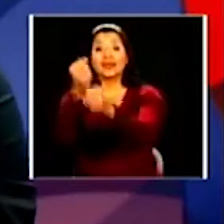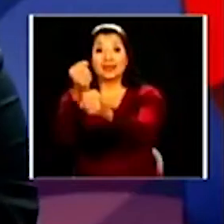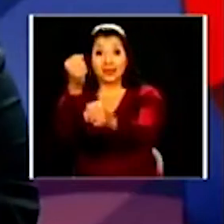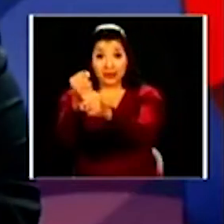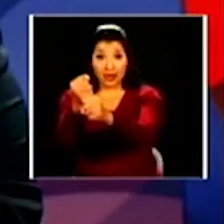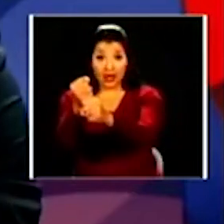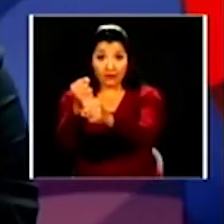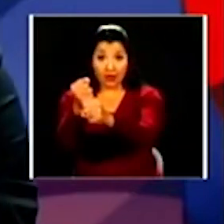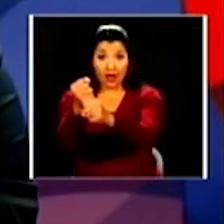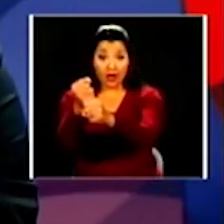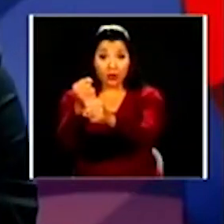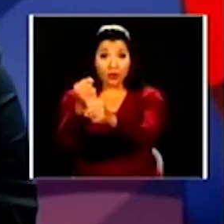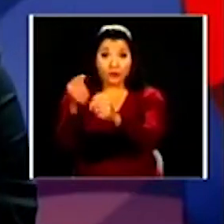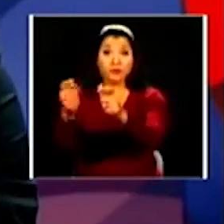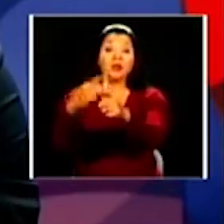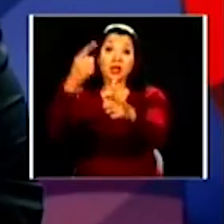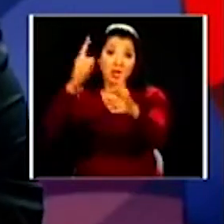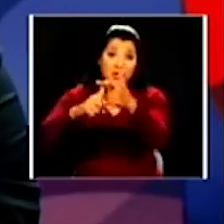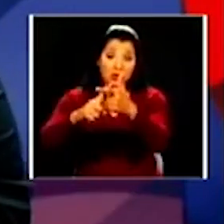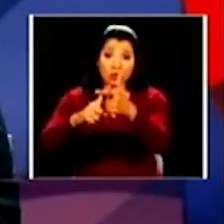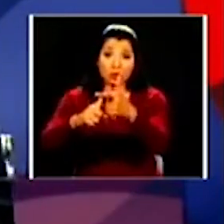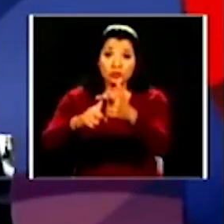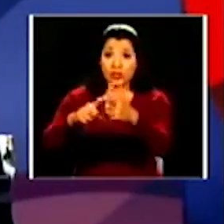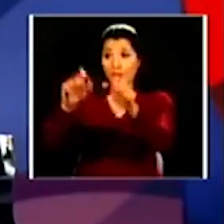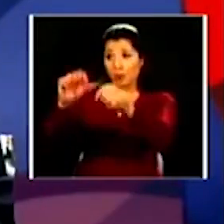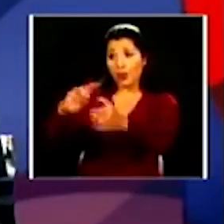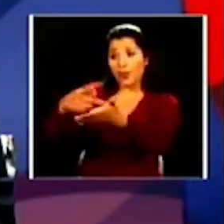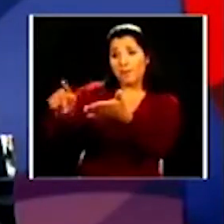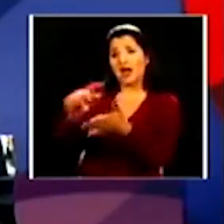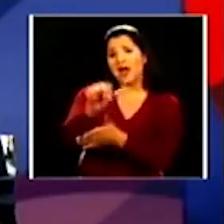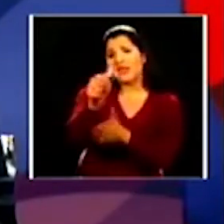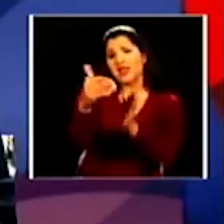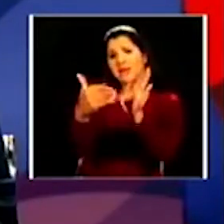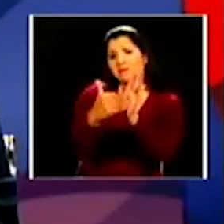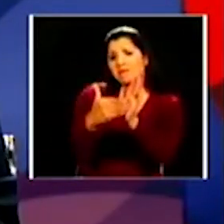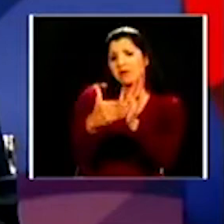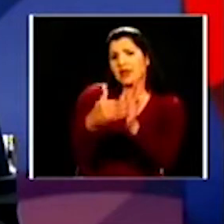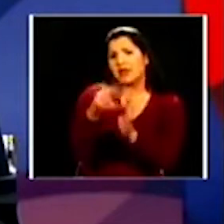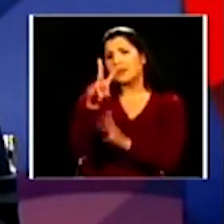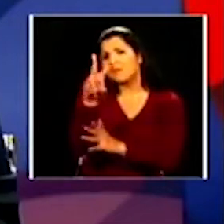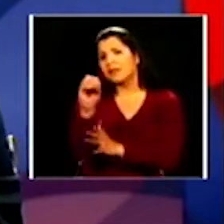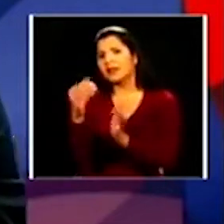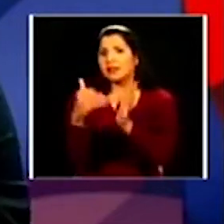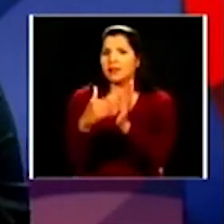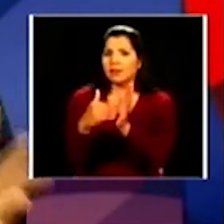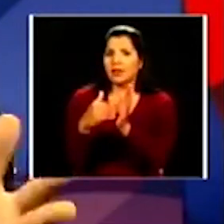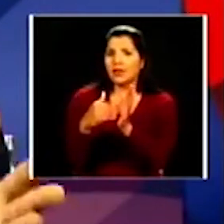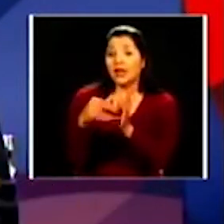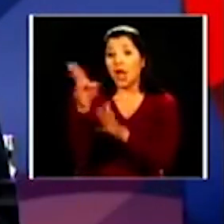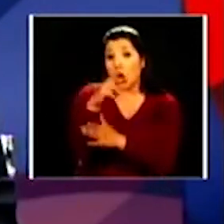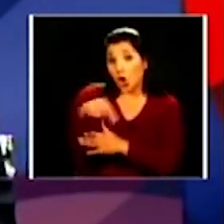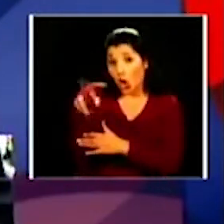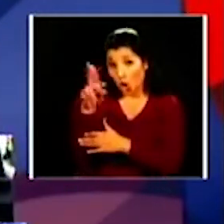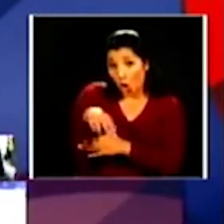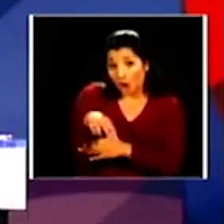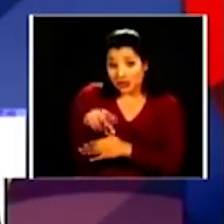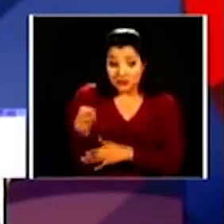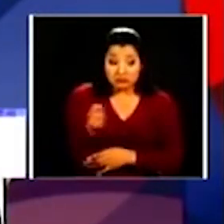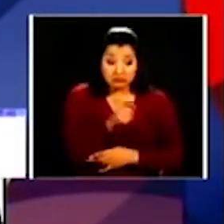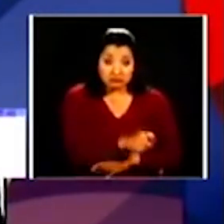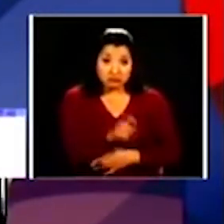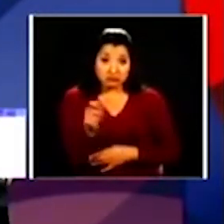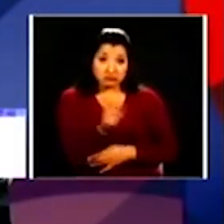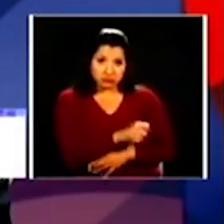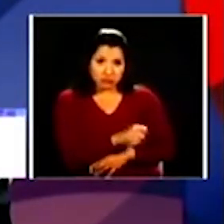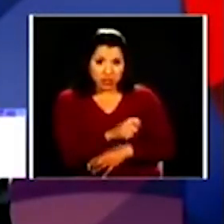pagar 10.000, 20.000 colones. El costo de atención está a unos 130.000 colones hoy. Entonces tendría un gran subsidio de parte del Estado, pero no tendría